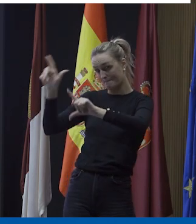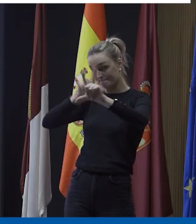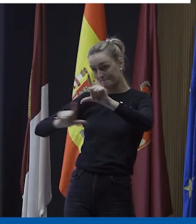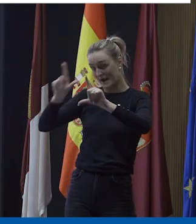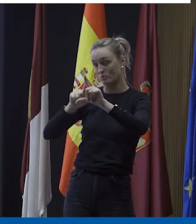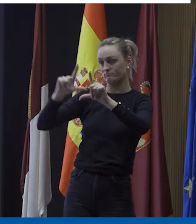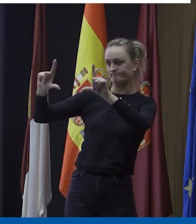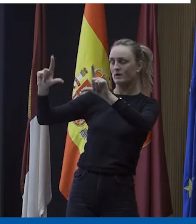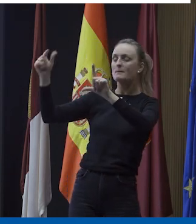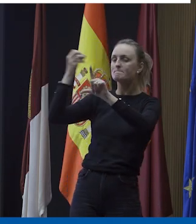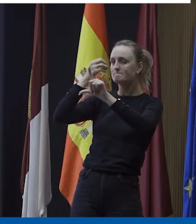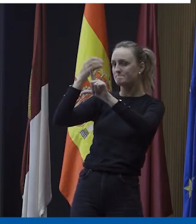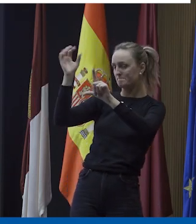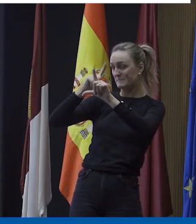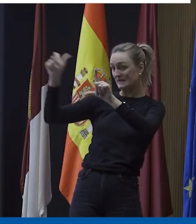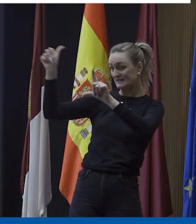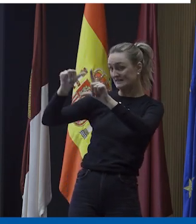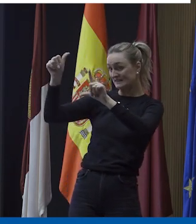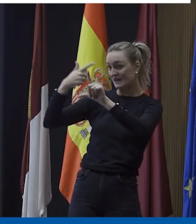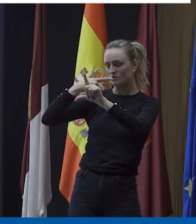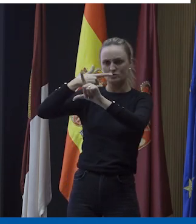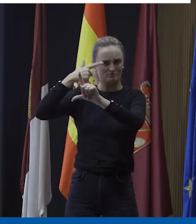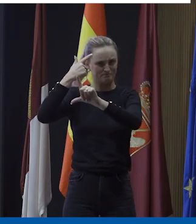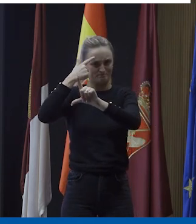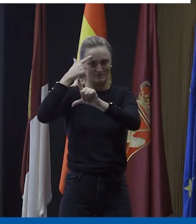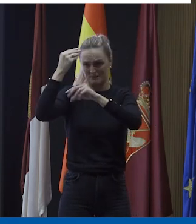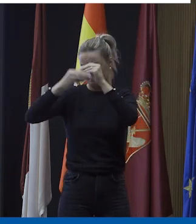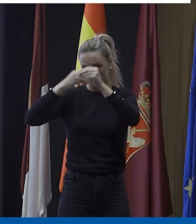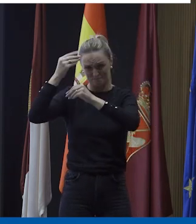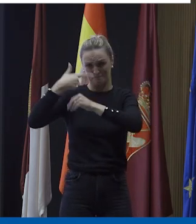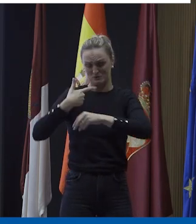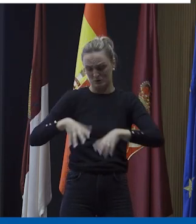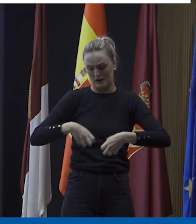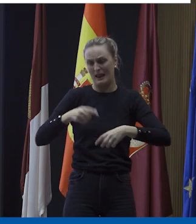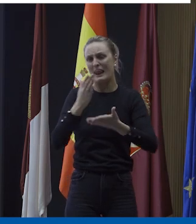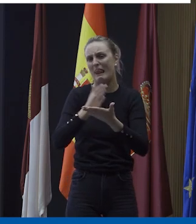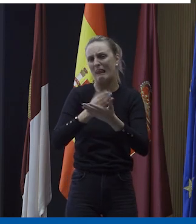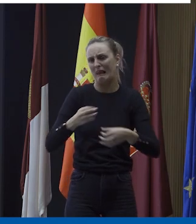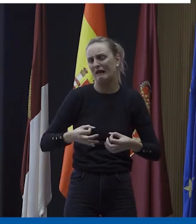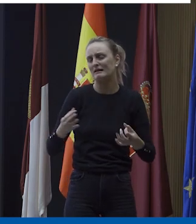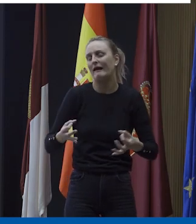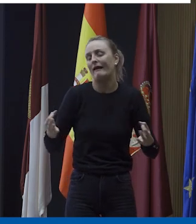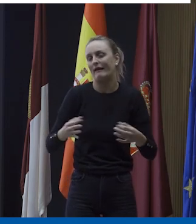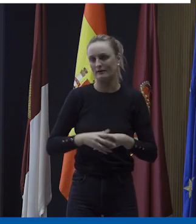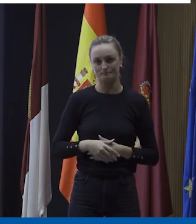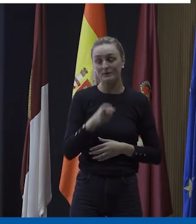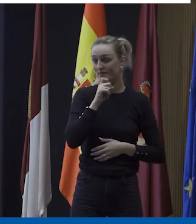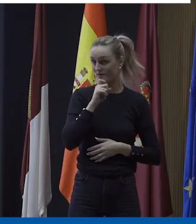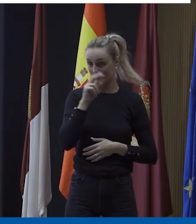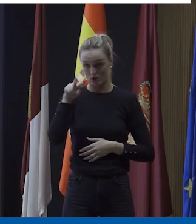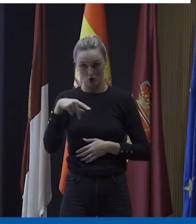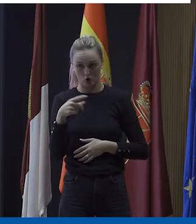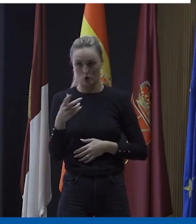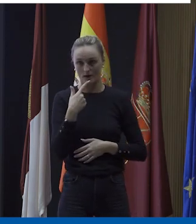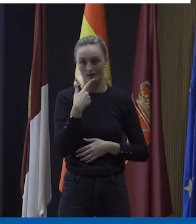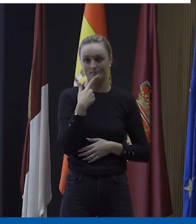puedo imaginar que se contrae en las clases. Bueno, pues no es tan difícil, ¿vale? Lo que hay que hacer es coordinar el